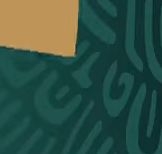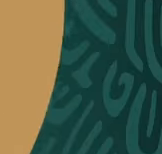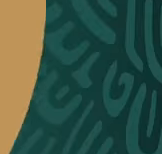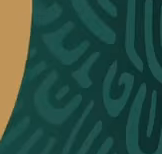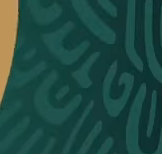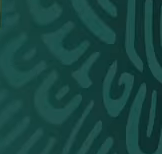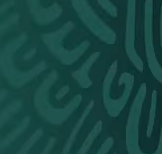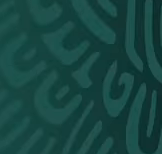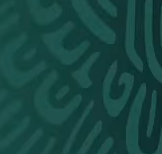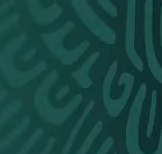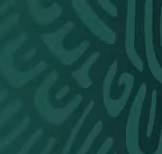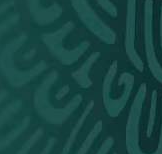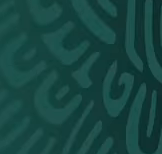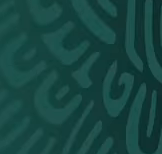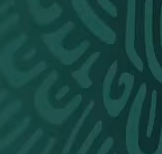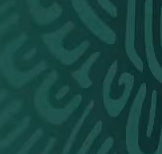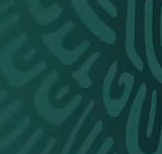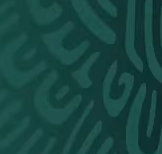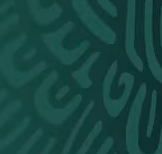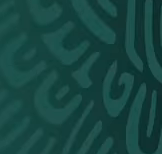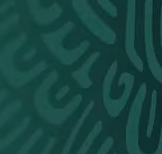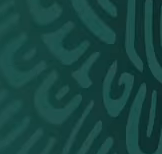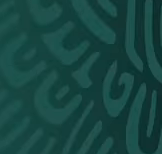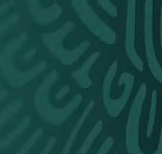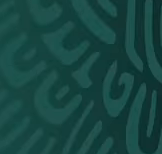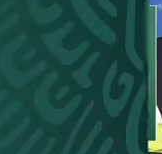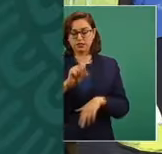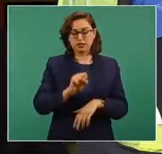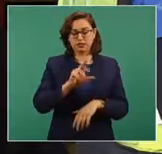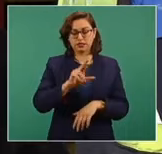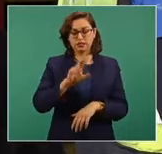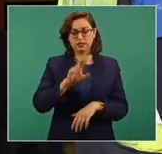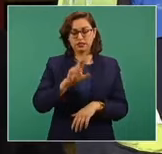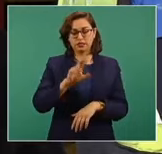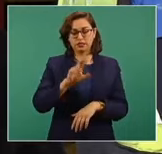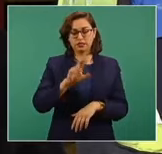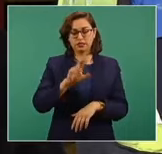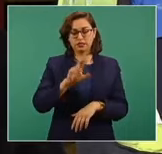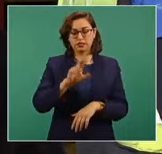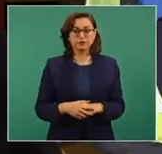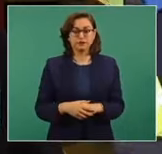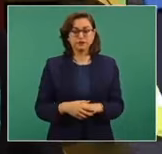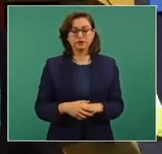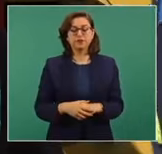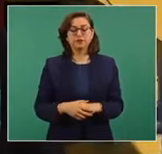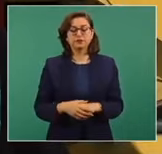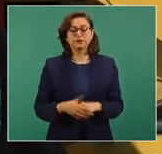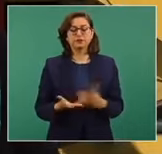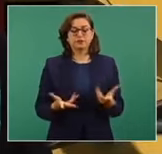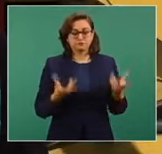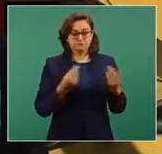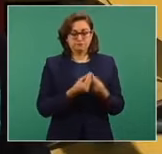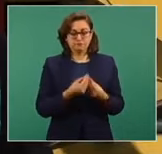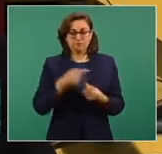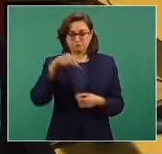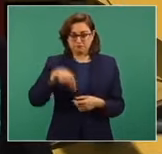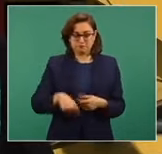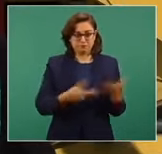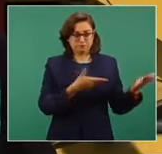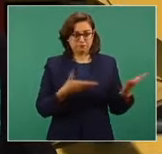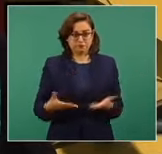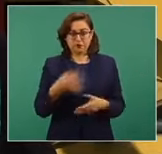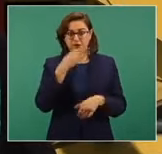COVID-19 desde el aeropuerto de la Ciudad de México. Estamos aquí, señor presidente, para informarle que el día de hoy, a